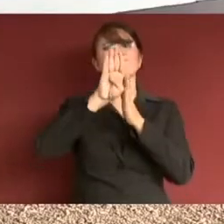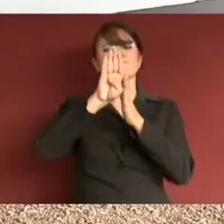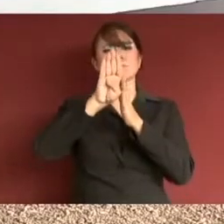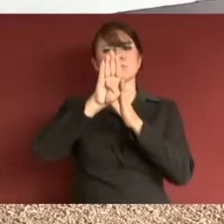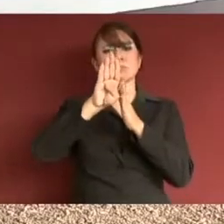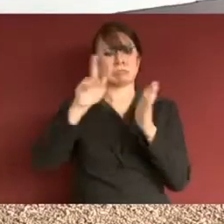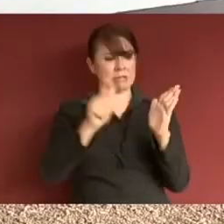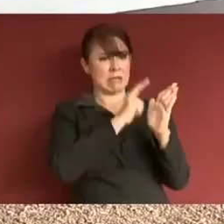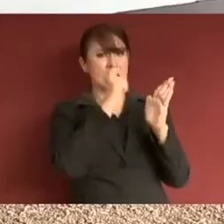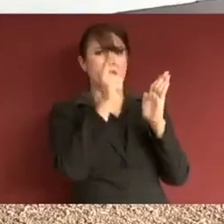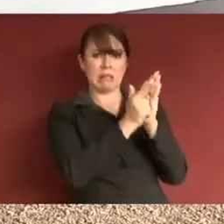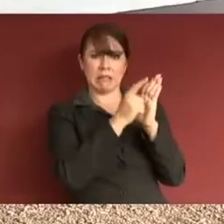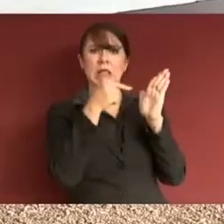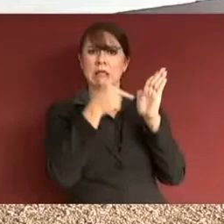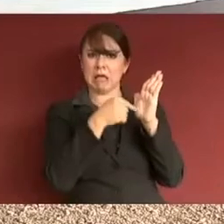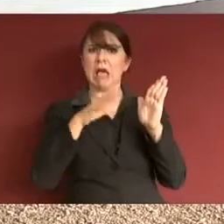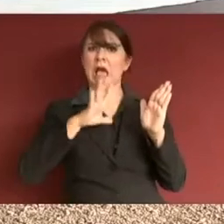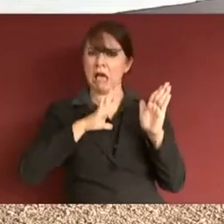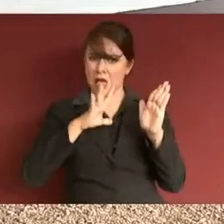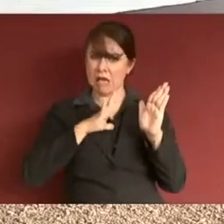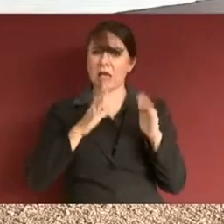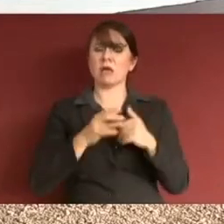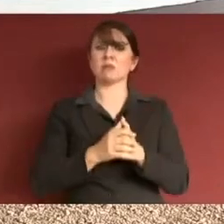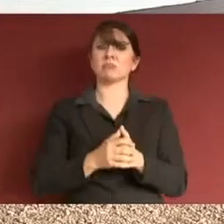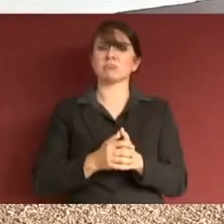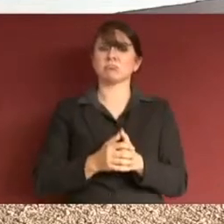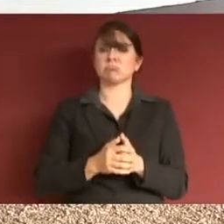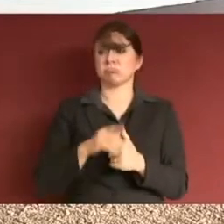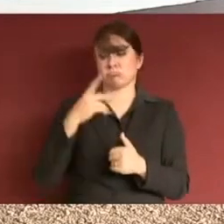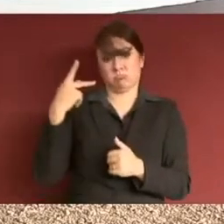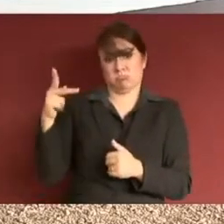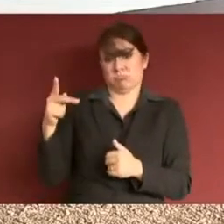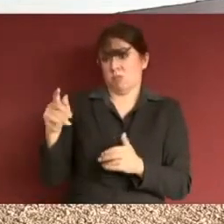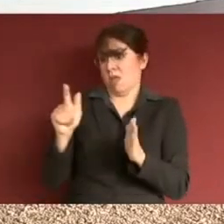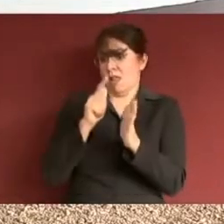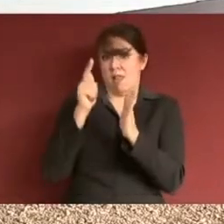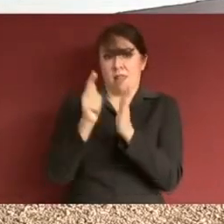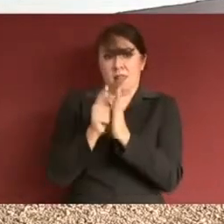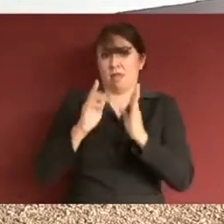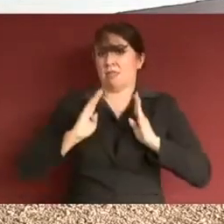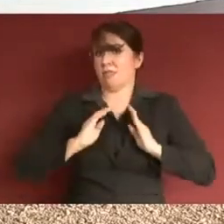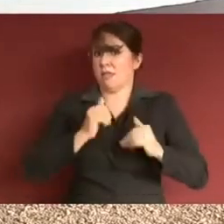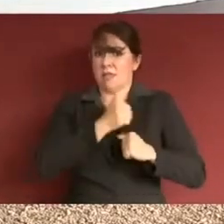ley orgánica del ejército.